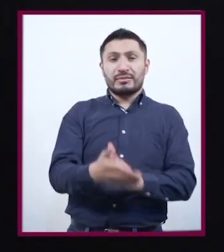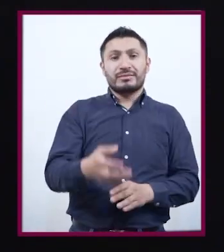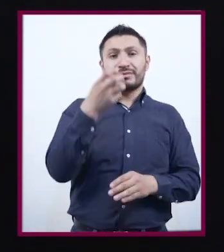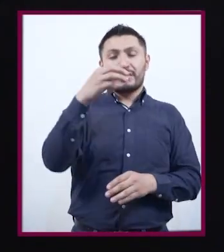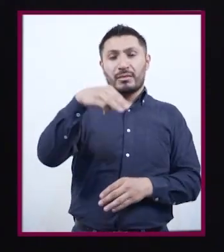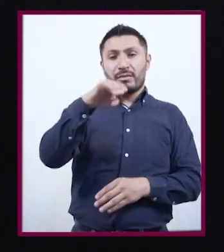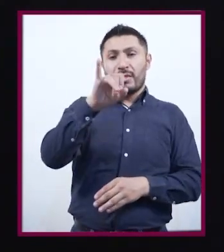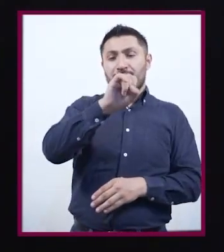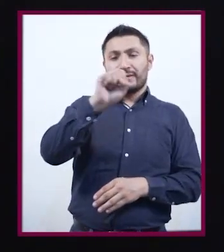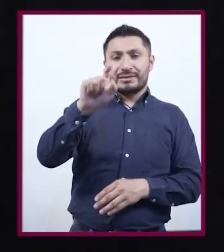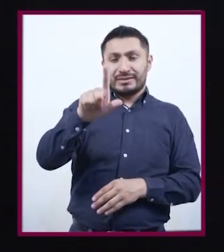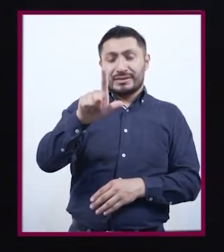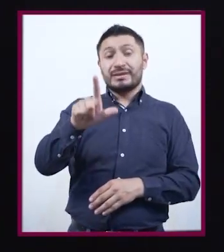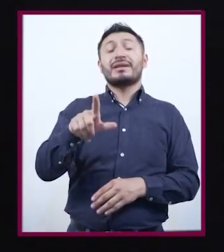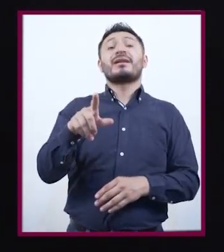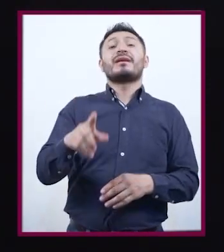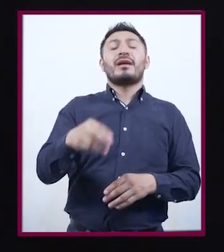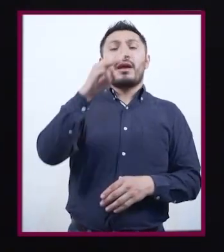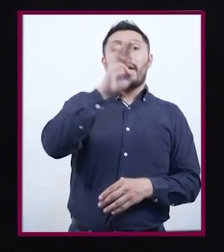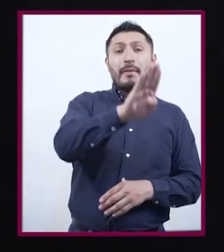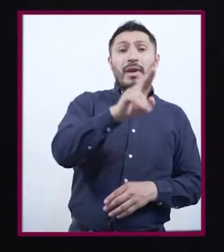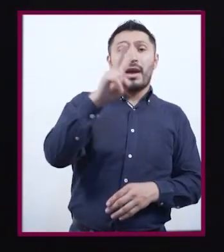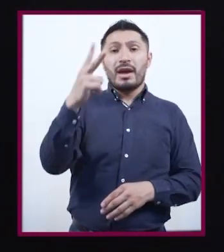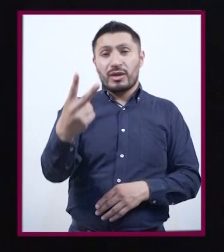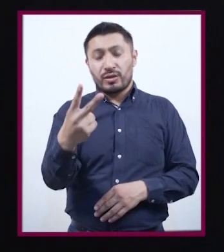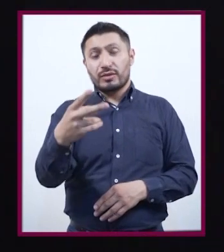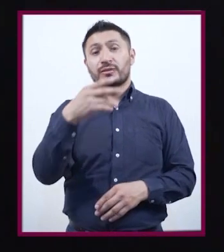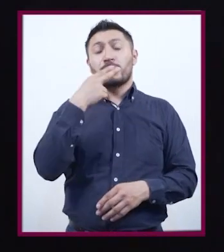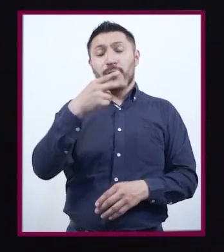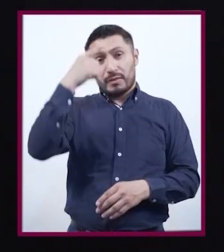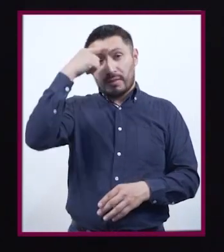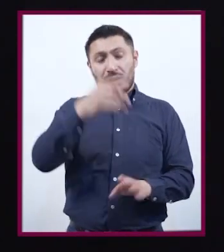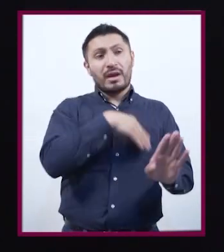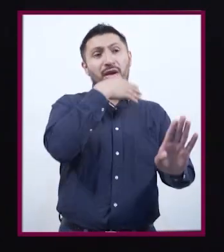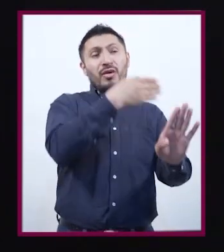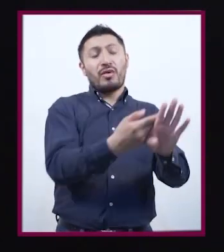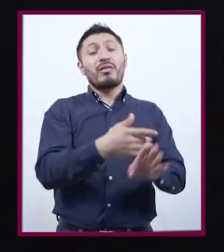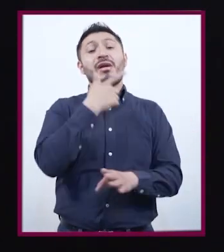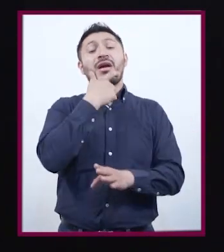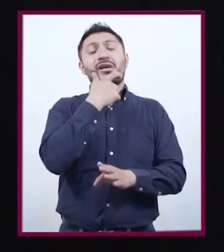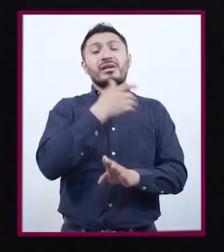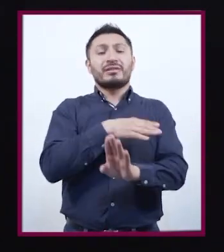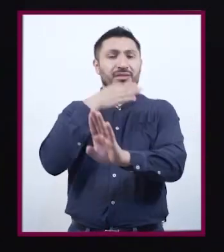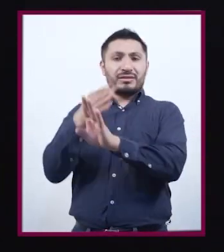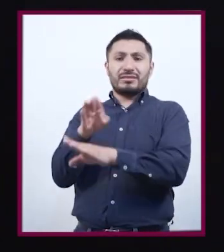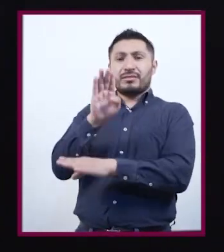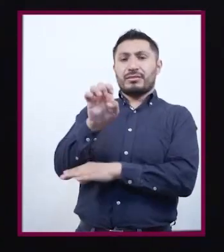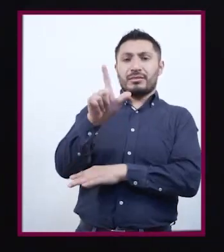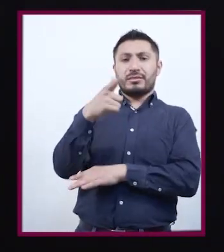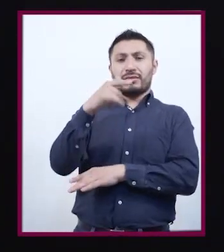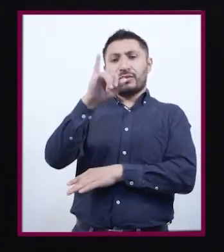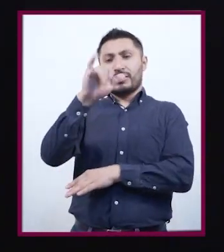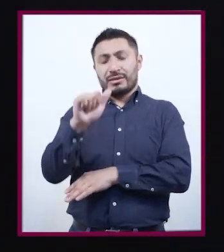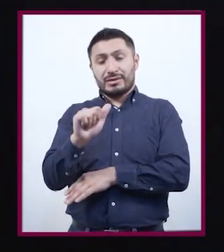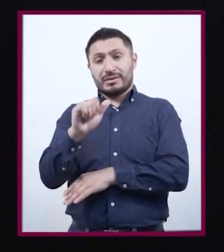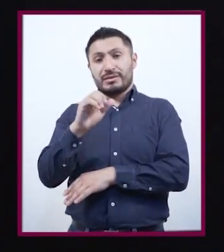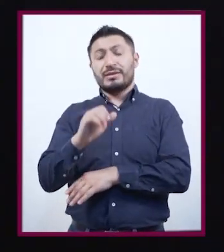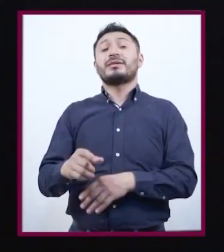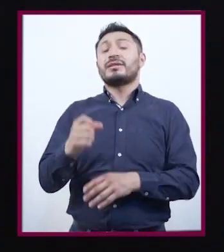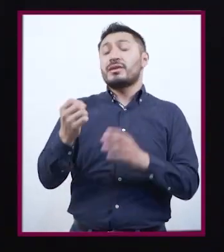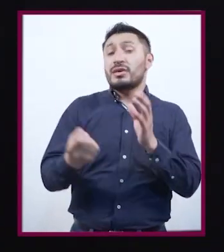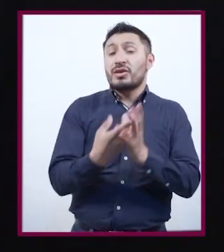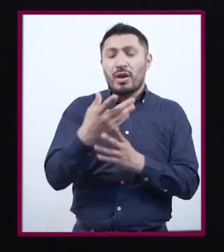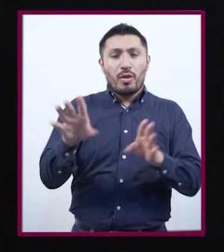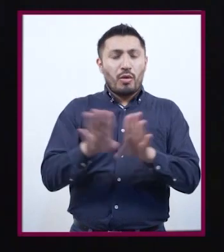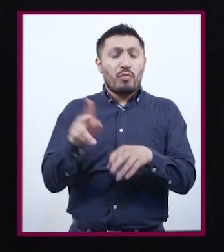masa. A este misil, conocido como B-2, lo utilizó para atacar Inglaterra y Bélgica. La nueva